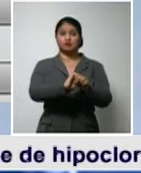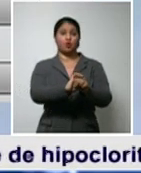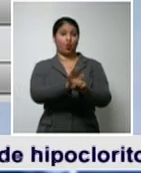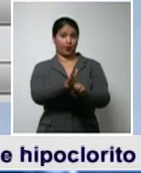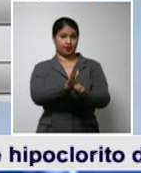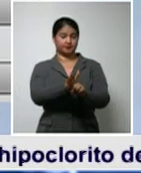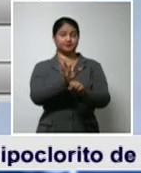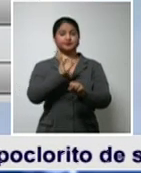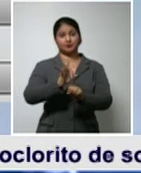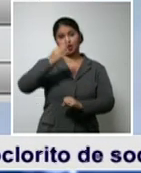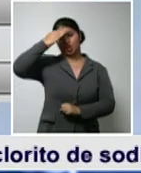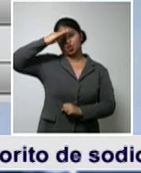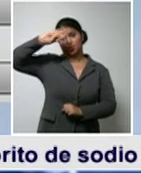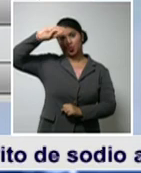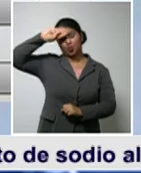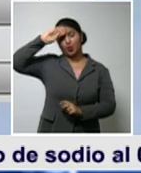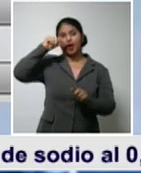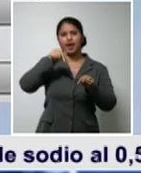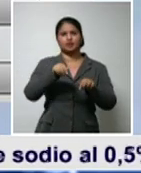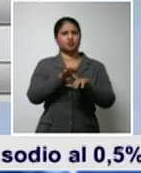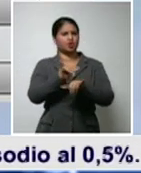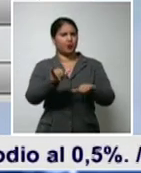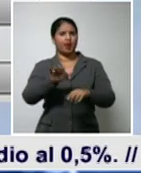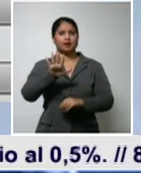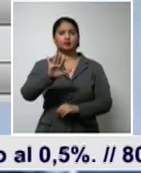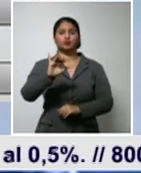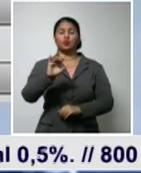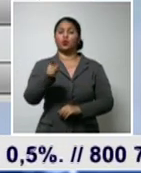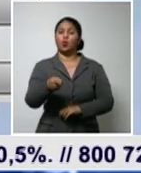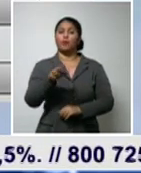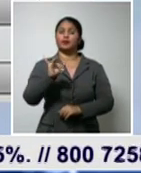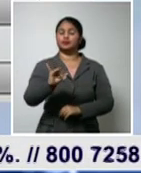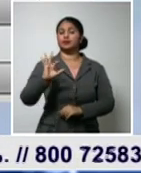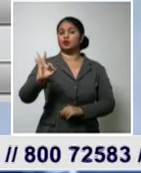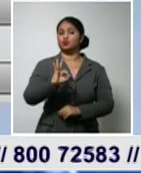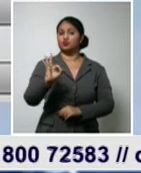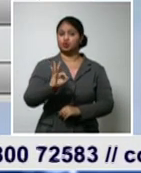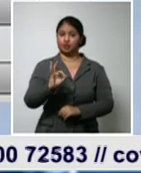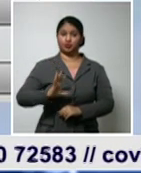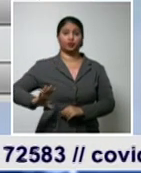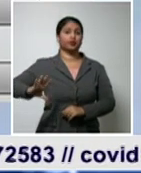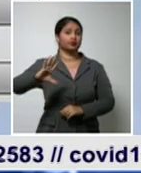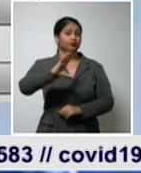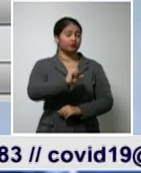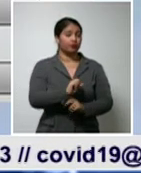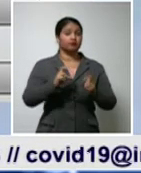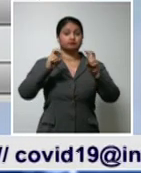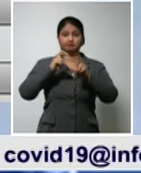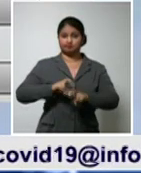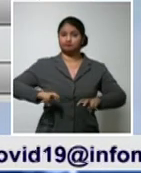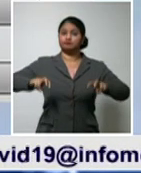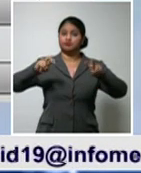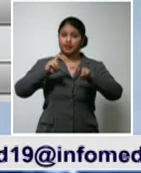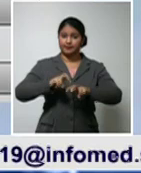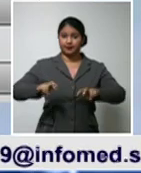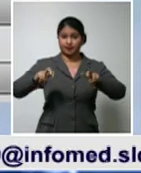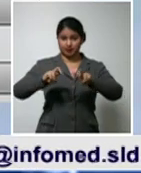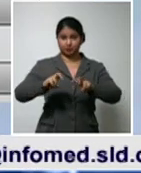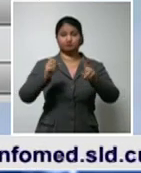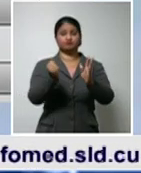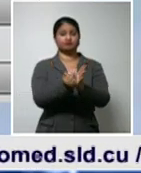COVID-19. El 5,7% de todas las muestras que se estudiaron ayer resultaron